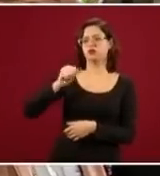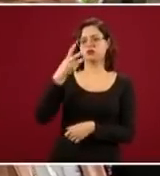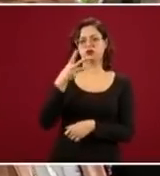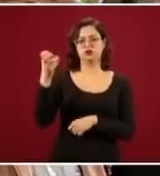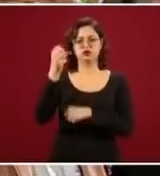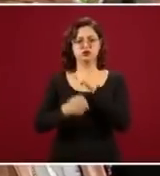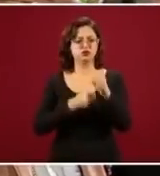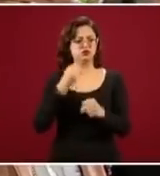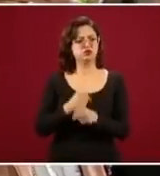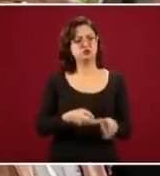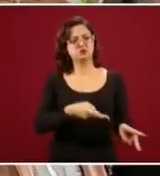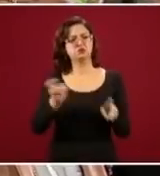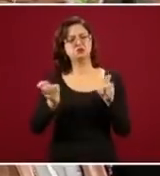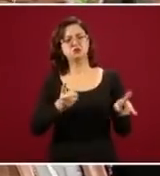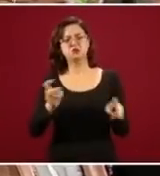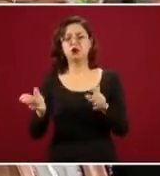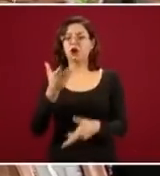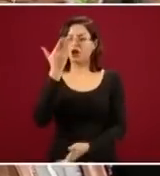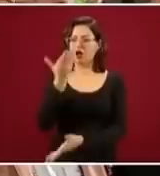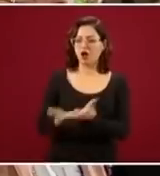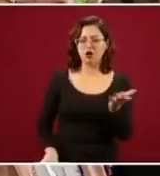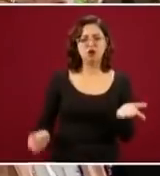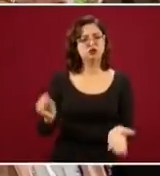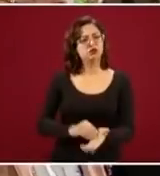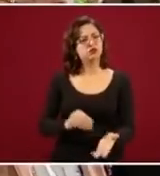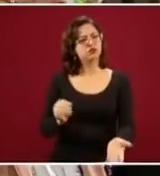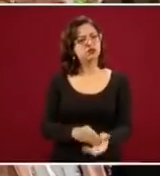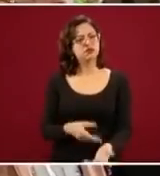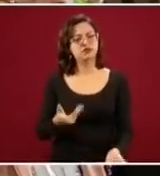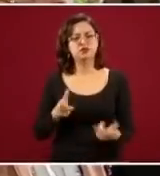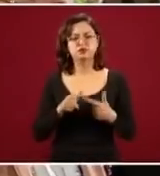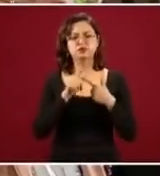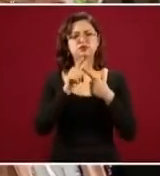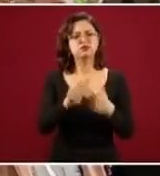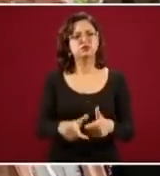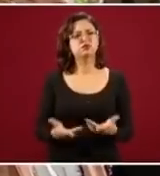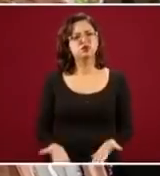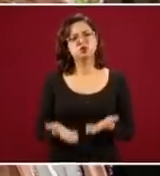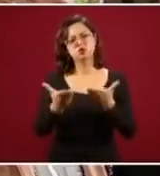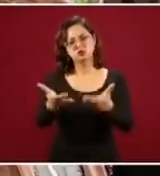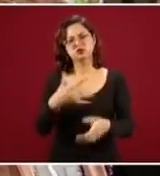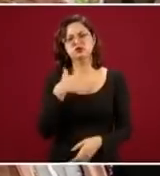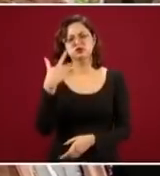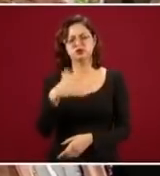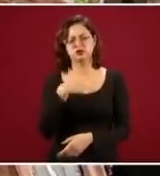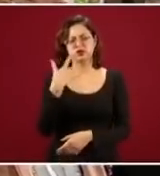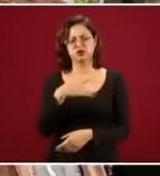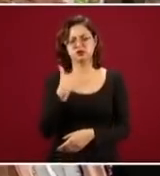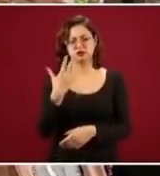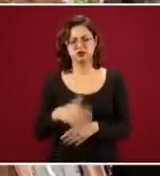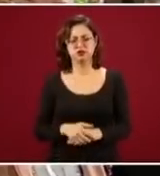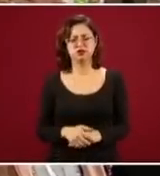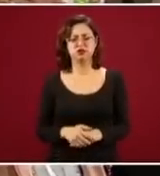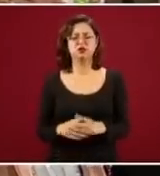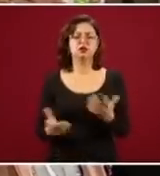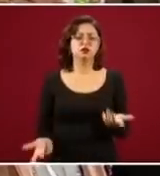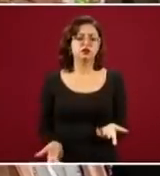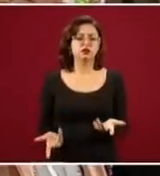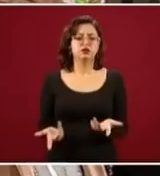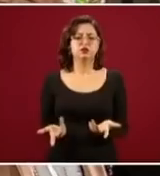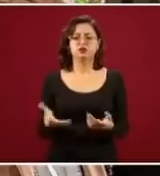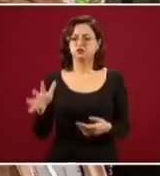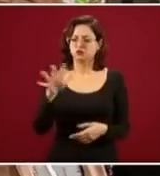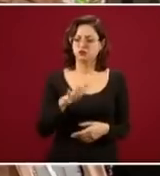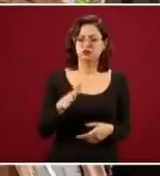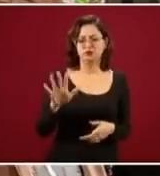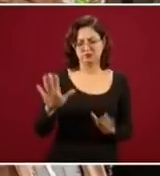dañando los monumentos históricos de nuestro país. ¿Y cómo va a conservar su gobierno toda esa área